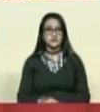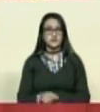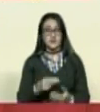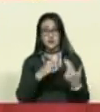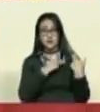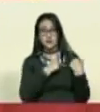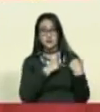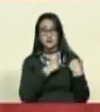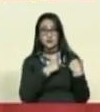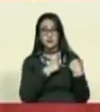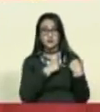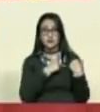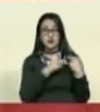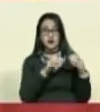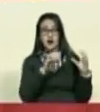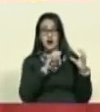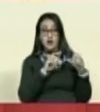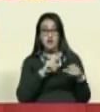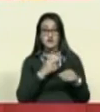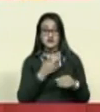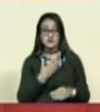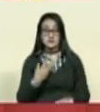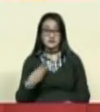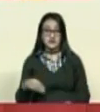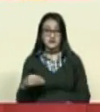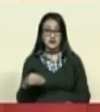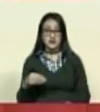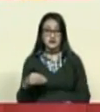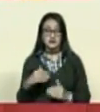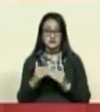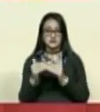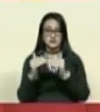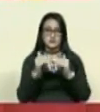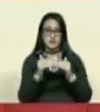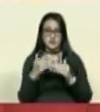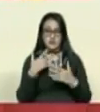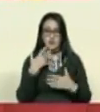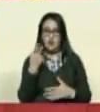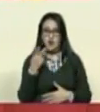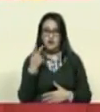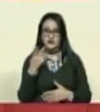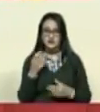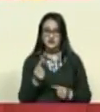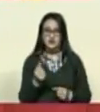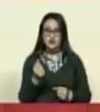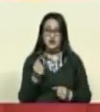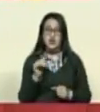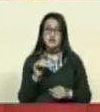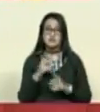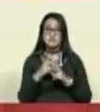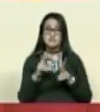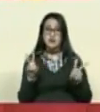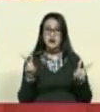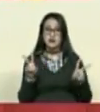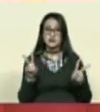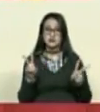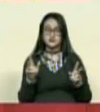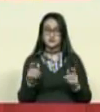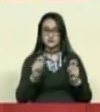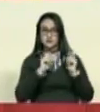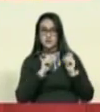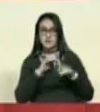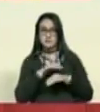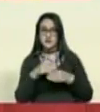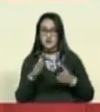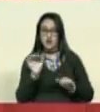correspondiente cargo de vicepresidente de Soberanía Política, Seguridad y Paz, que tiene nuestro ministro de